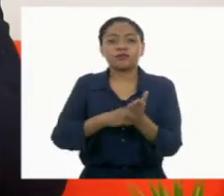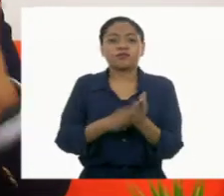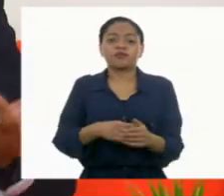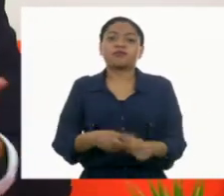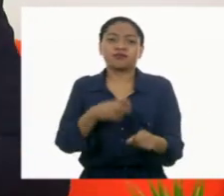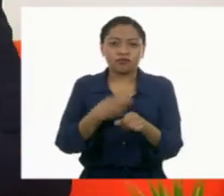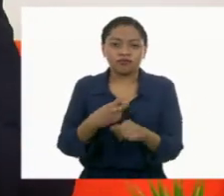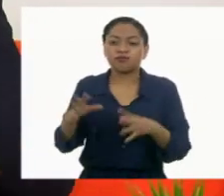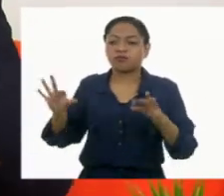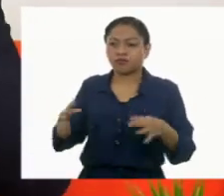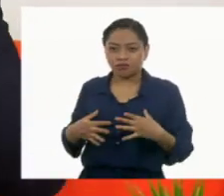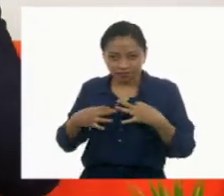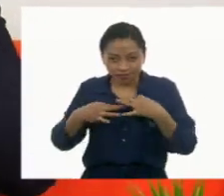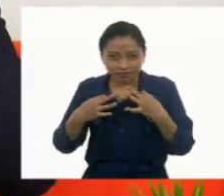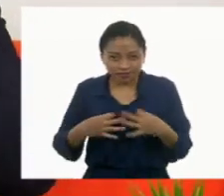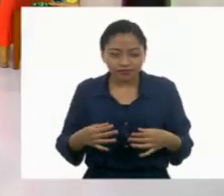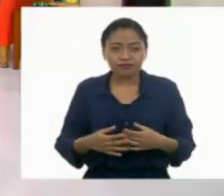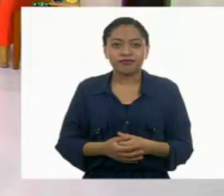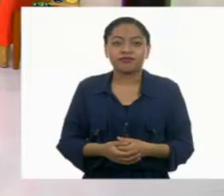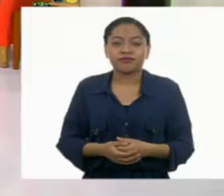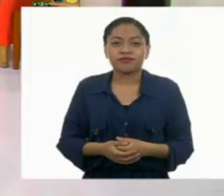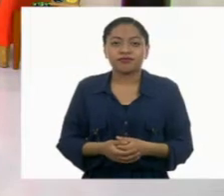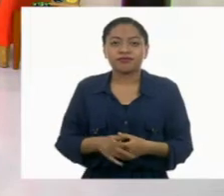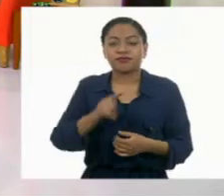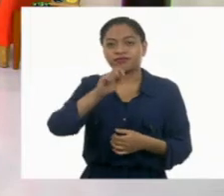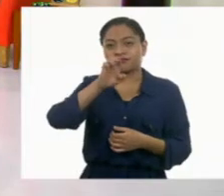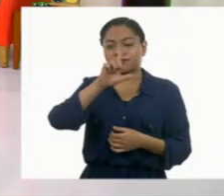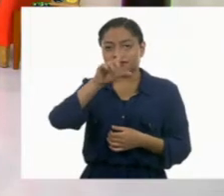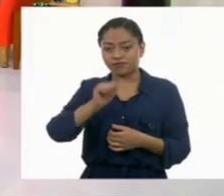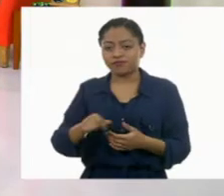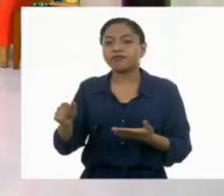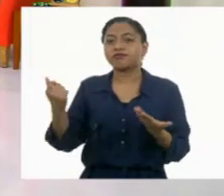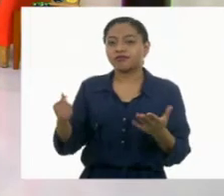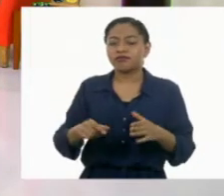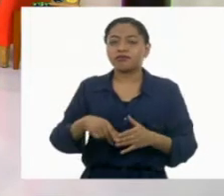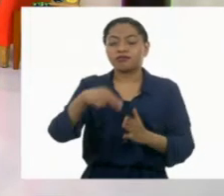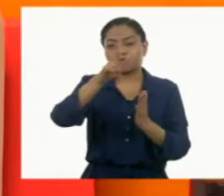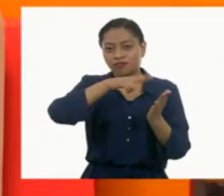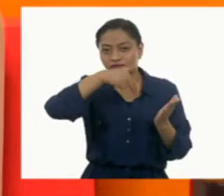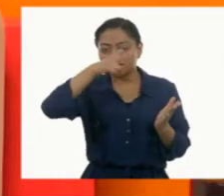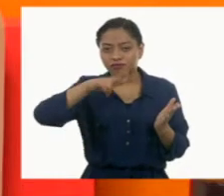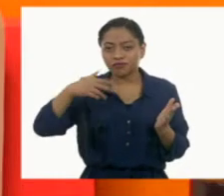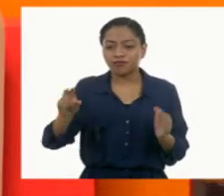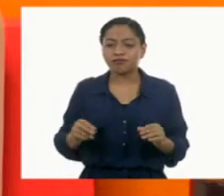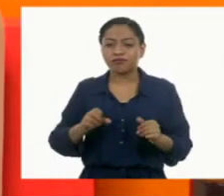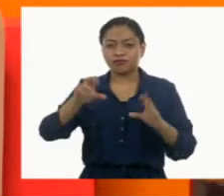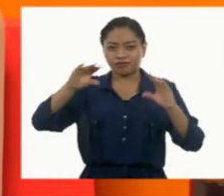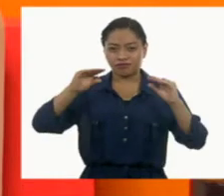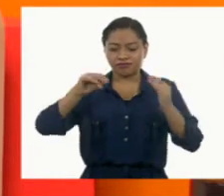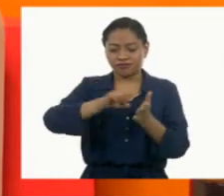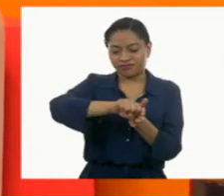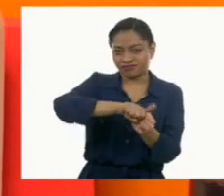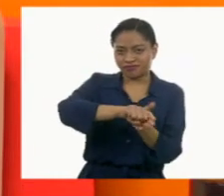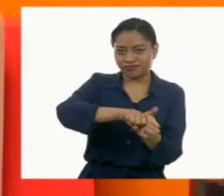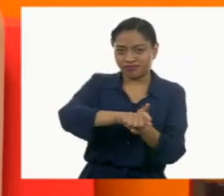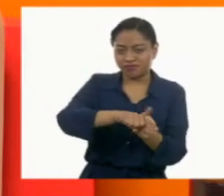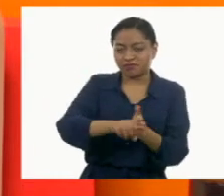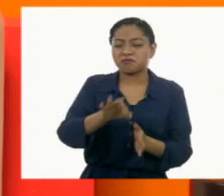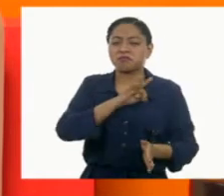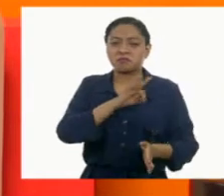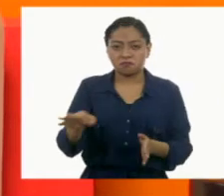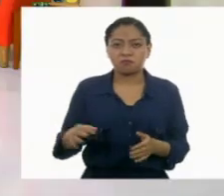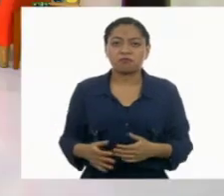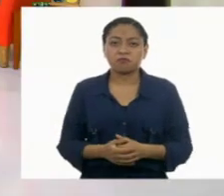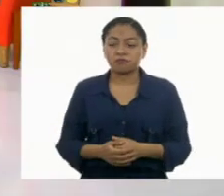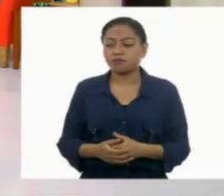telas, como decía la maestra Nancy, con pintura, con resistol, se pueden hacer perfectamente para hacer